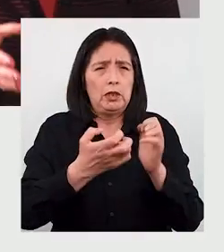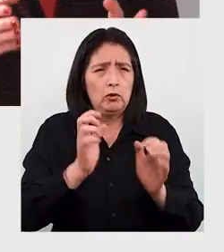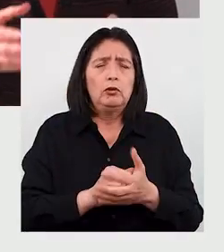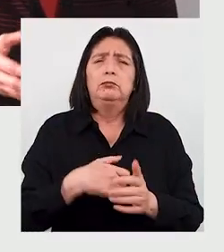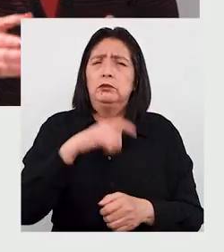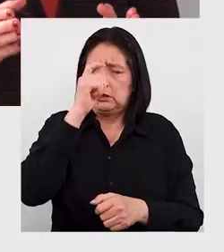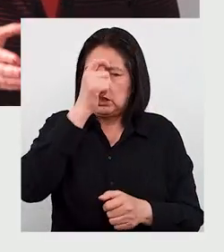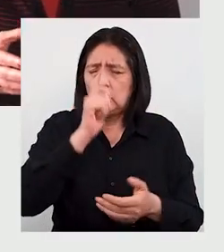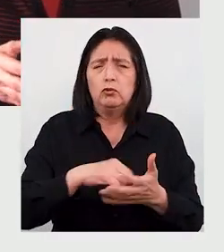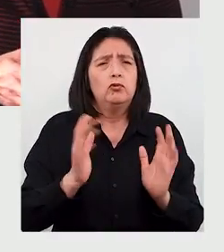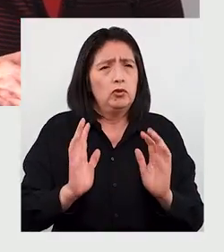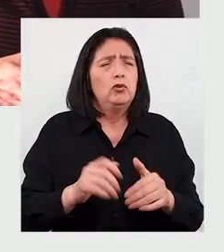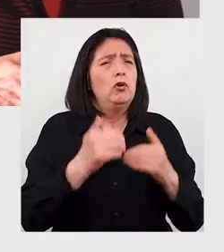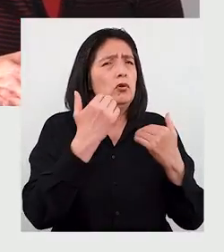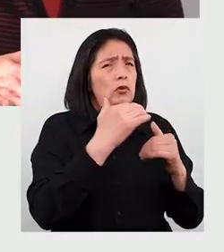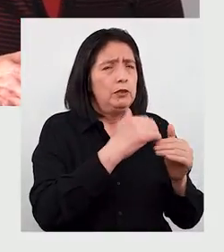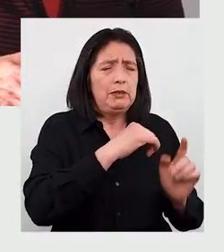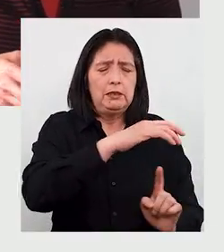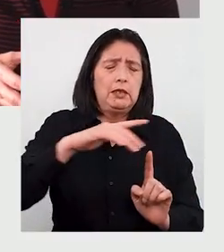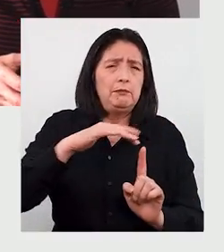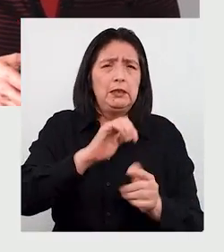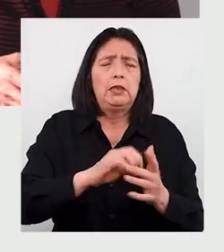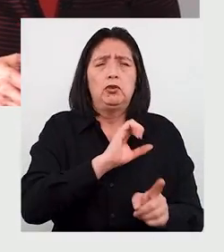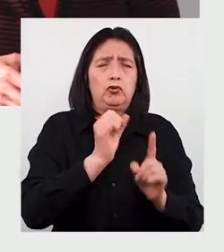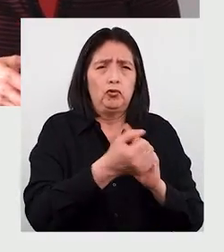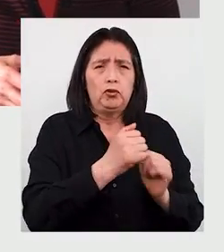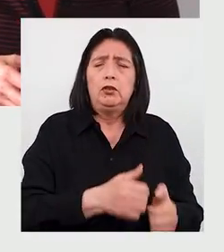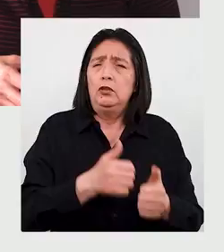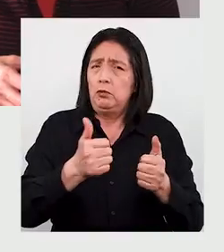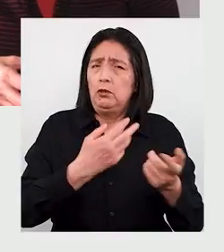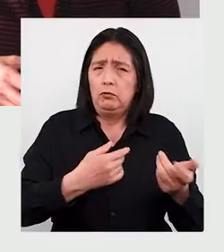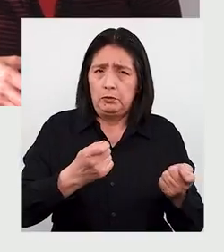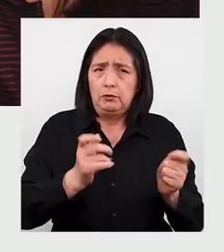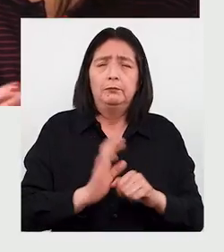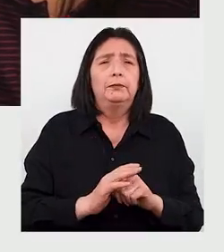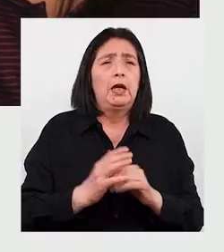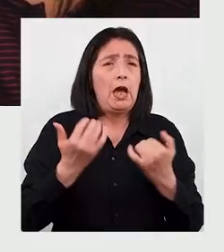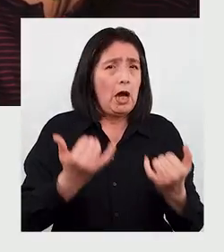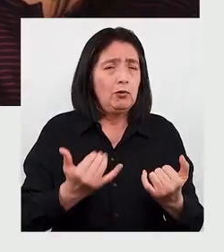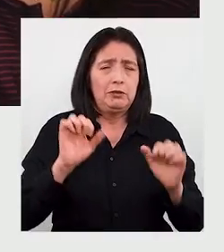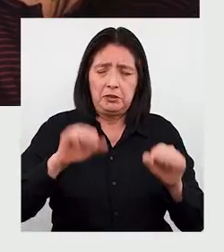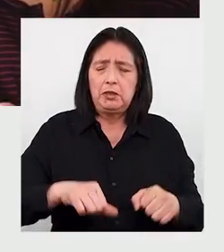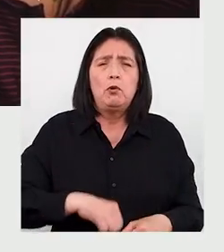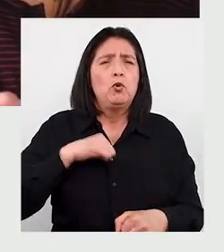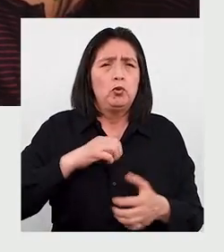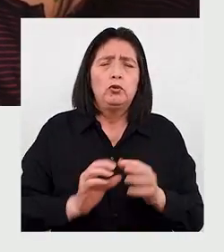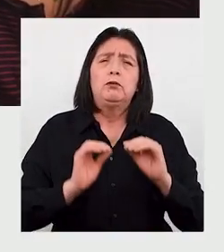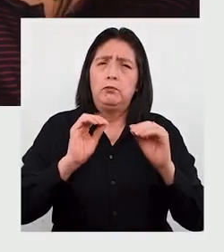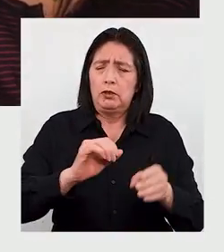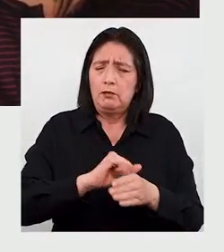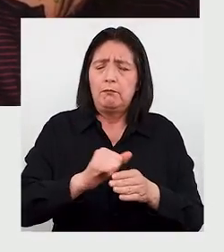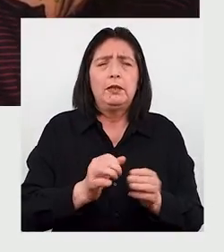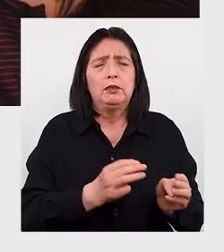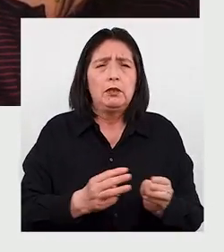económicos, reconociendo los límites de carácter ambiental, social y de buena gobernanza. Estamos muy orgullosos de poder implementar